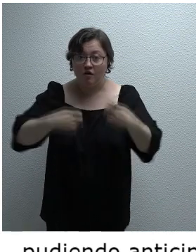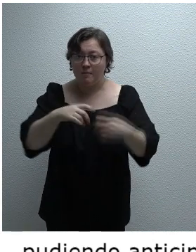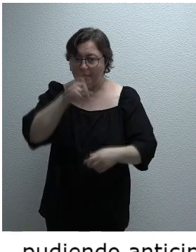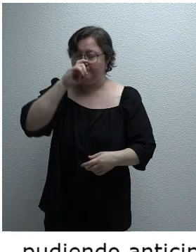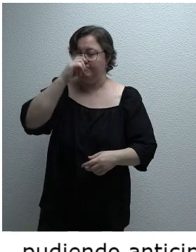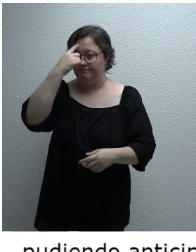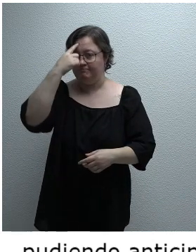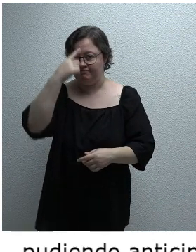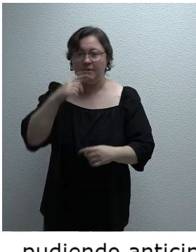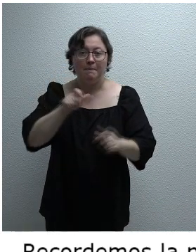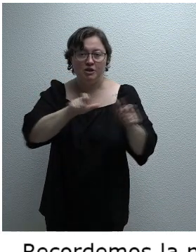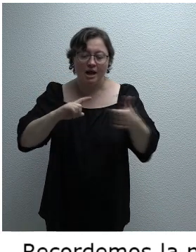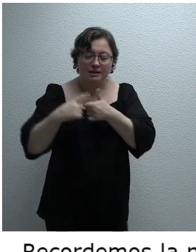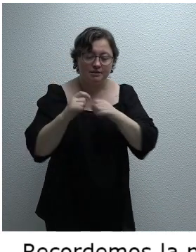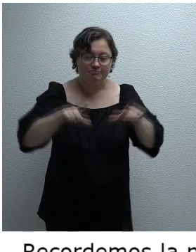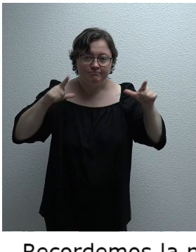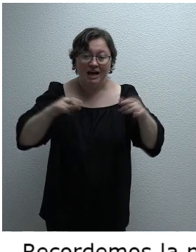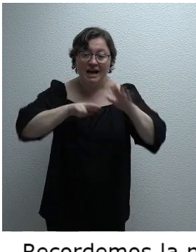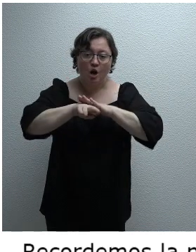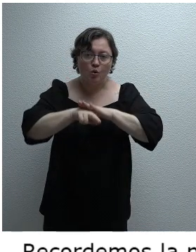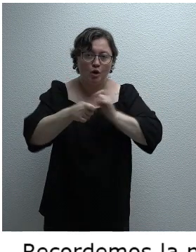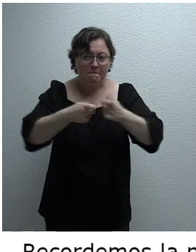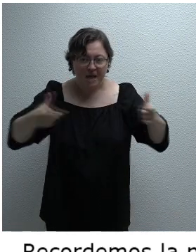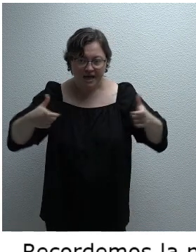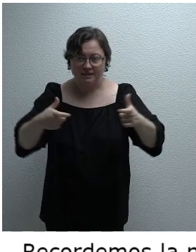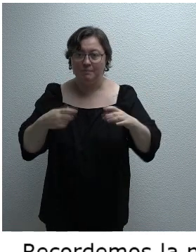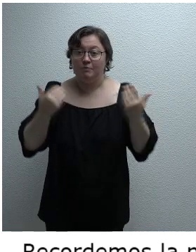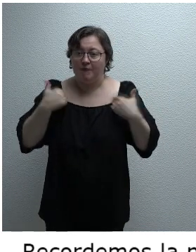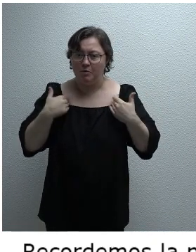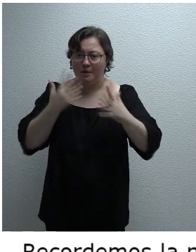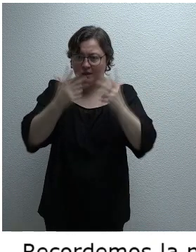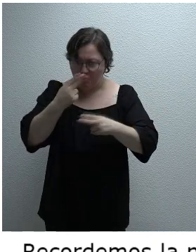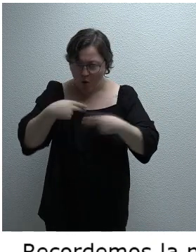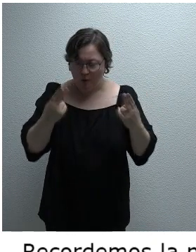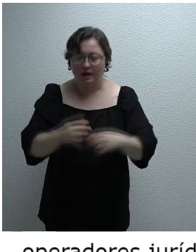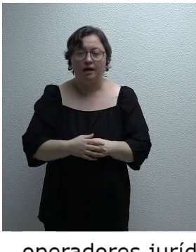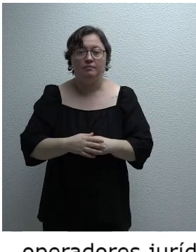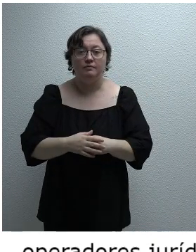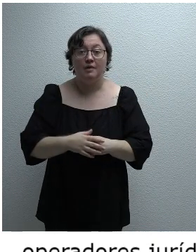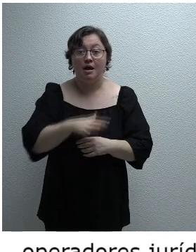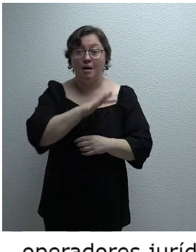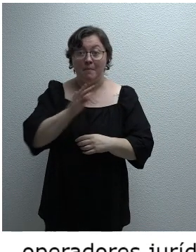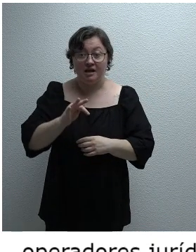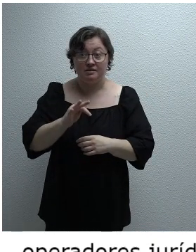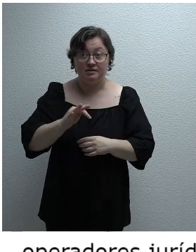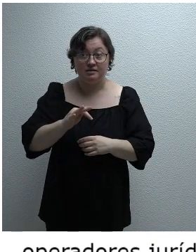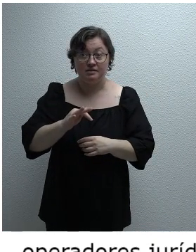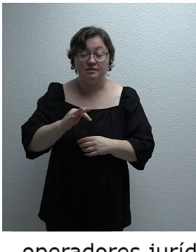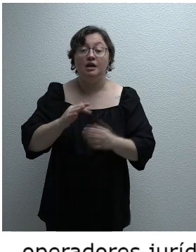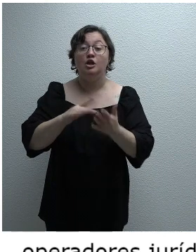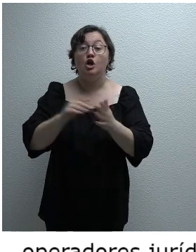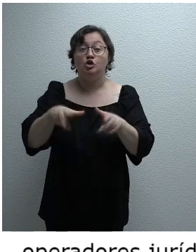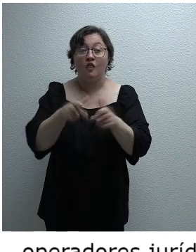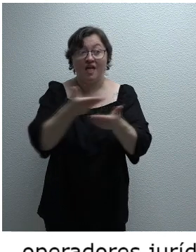jurídicos, de la inversión en recursos desde las administraciones competentes y del conocimiento y comprensión de